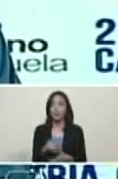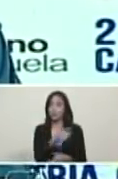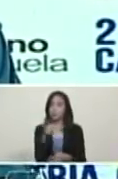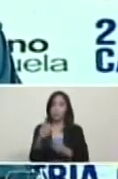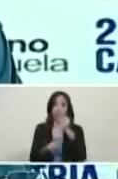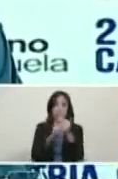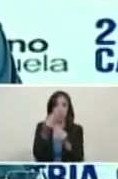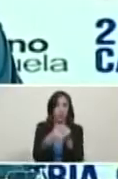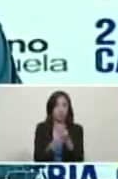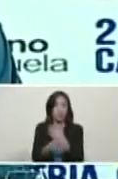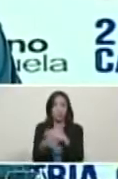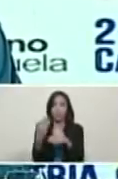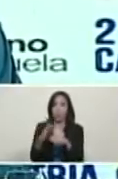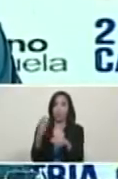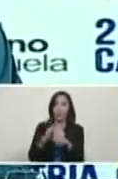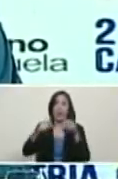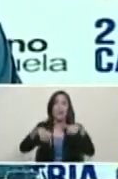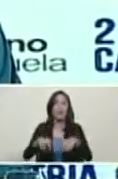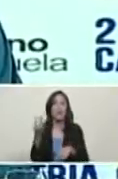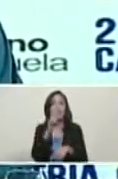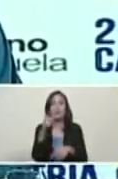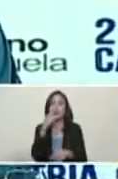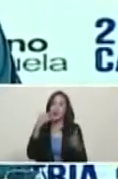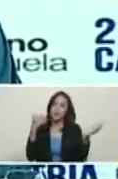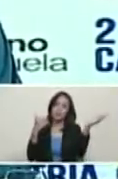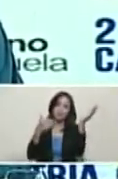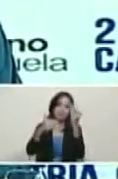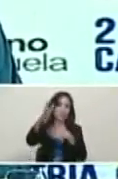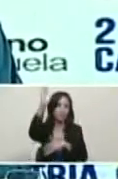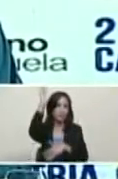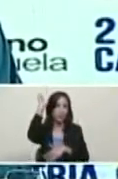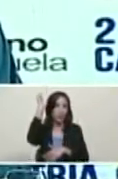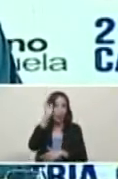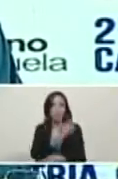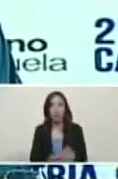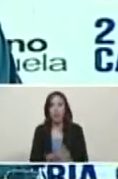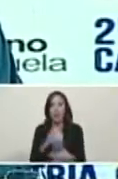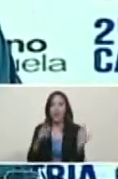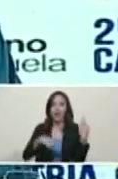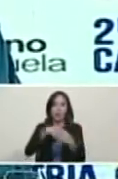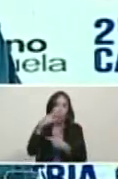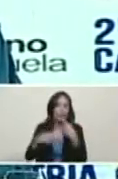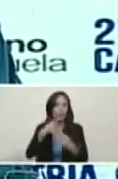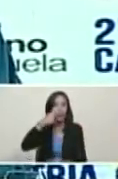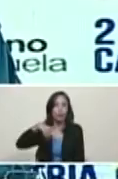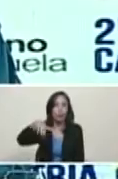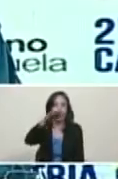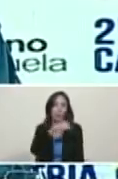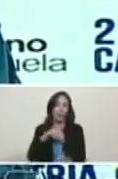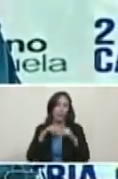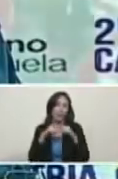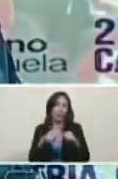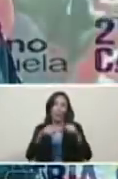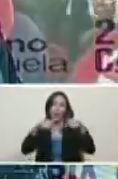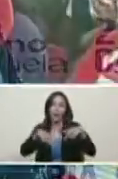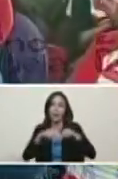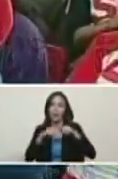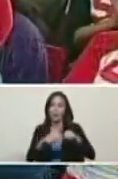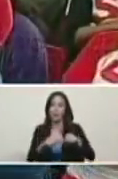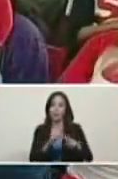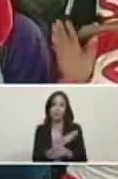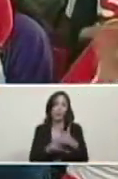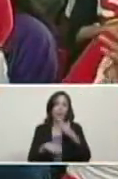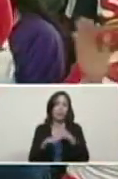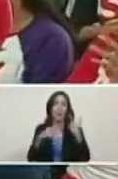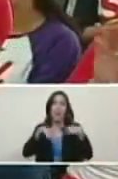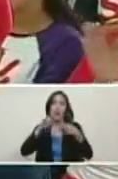hagan, en Venezuela va a prevalecer la soberanía y el pueblo. Hagan lo que hagan, en Venezuela va a prevalecer